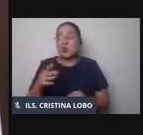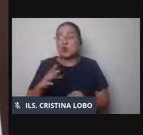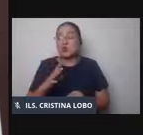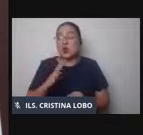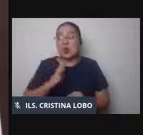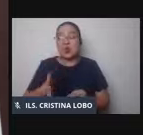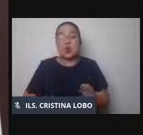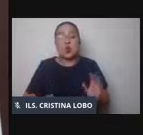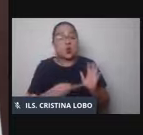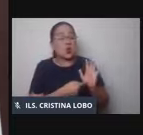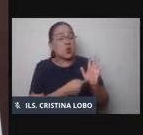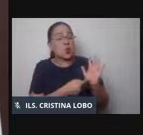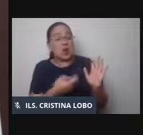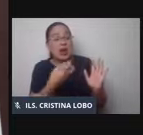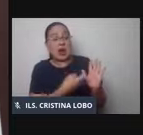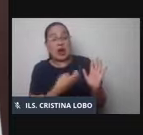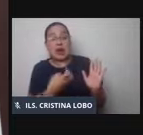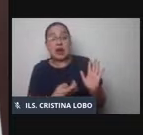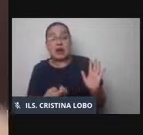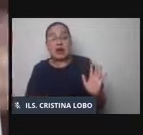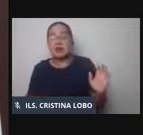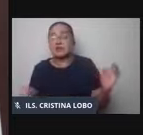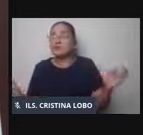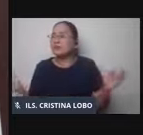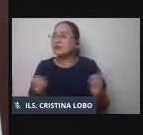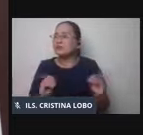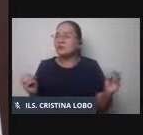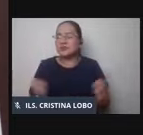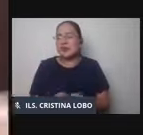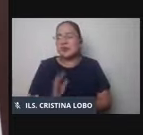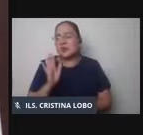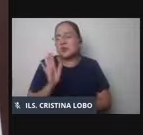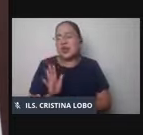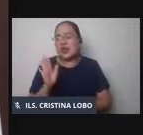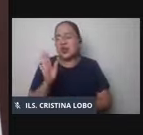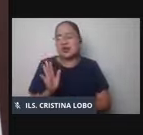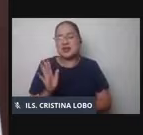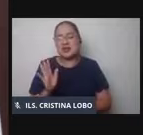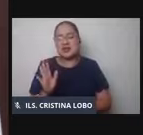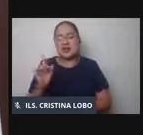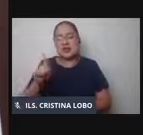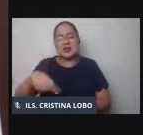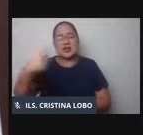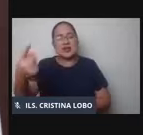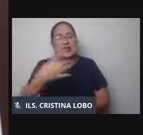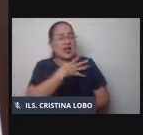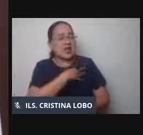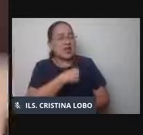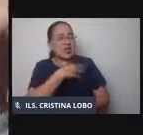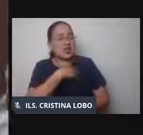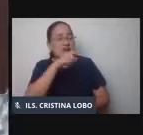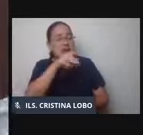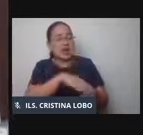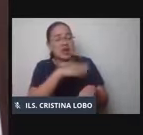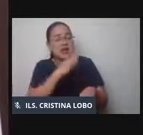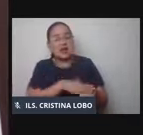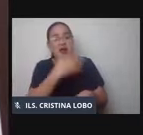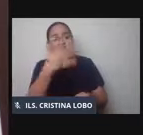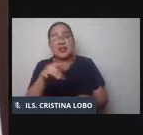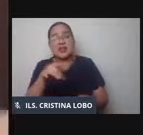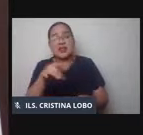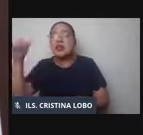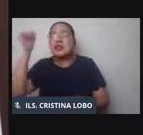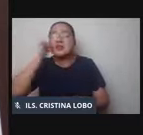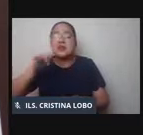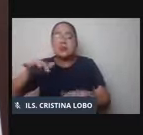conductas perfeccionistas como la hija del 10 o el hijo que siempre lee o la hija